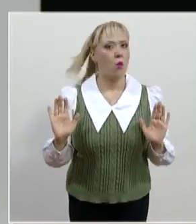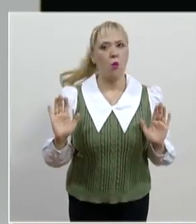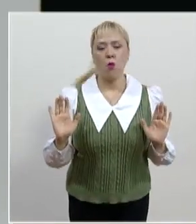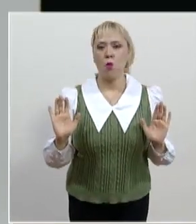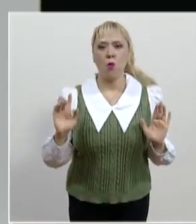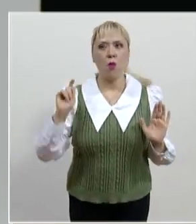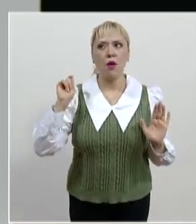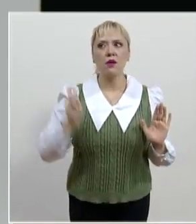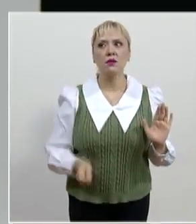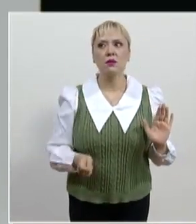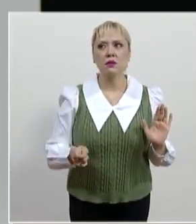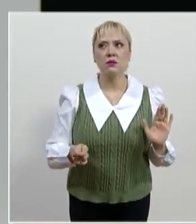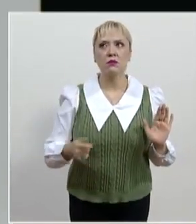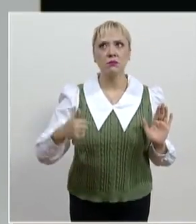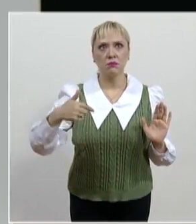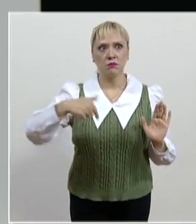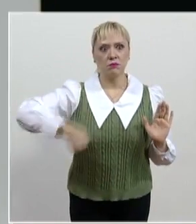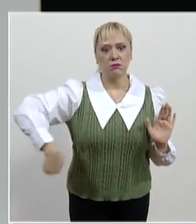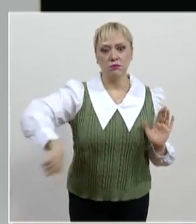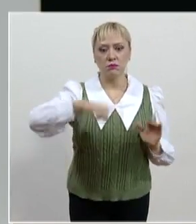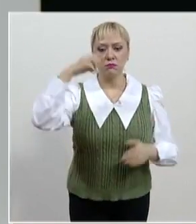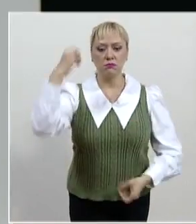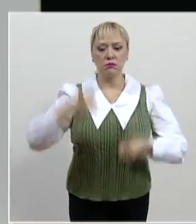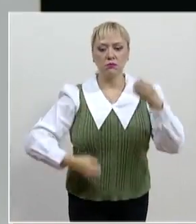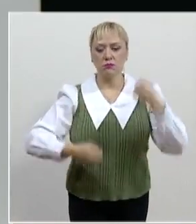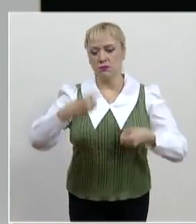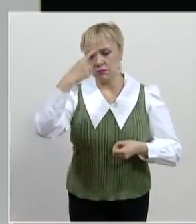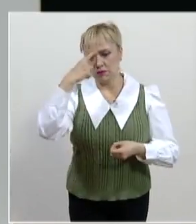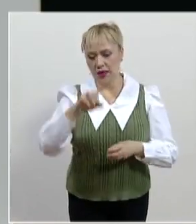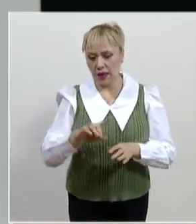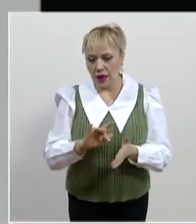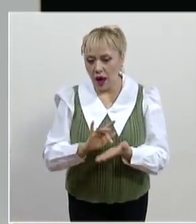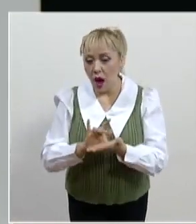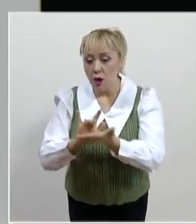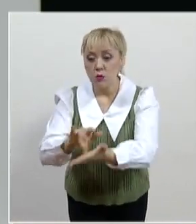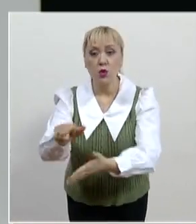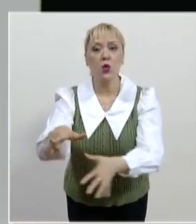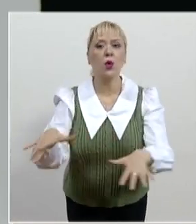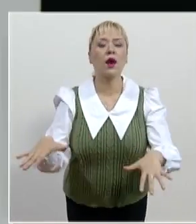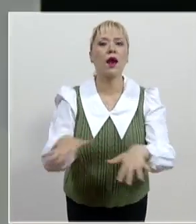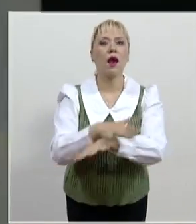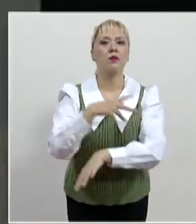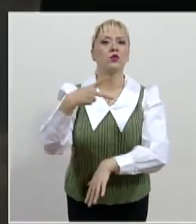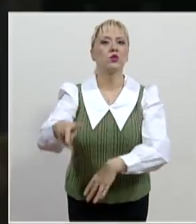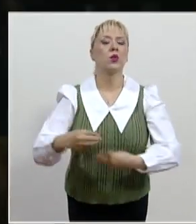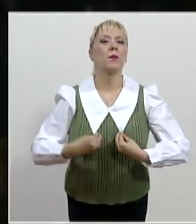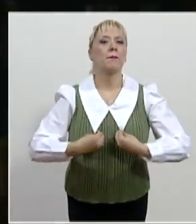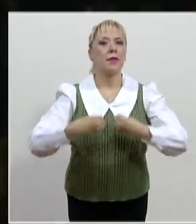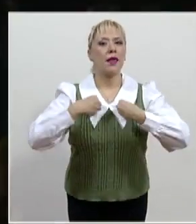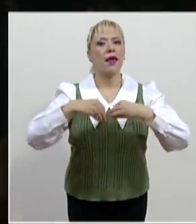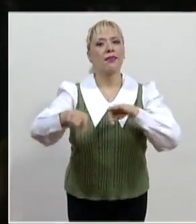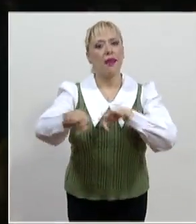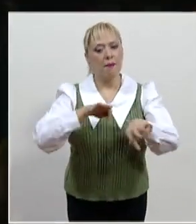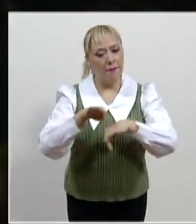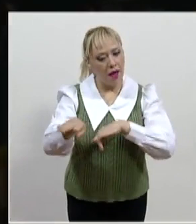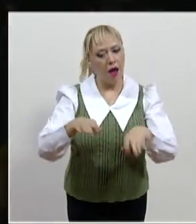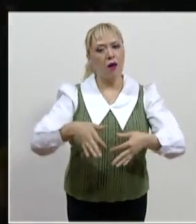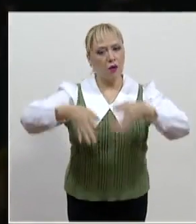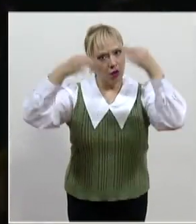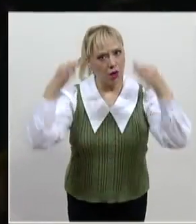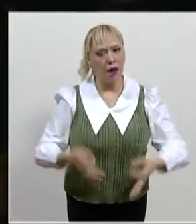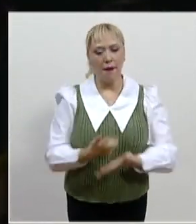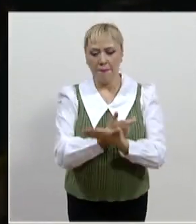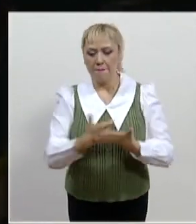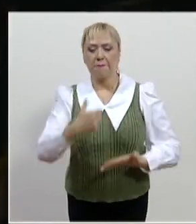elemento que convertirá en el cambio, en el trabajo decente que tanto